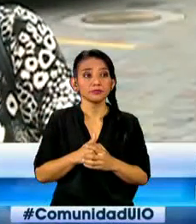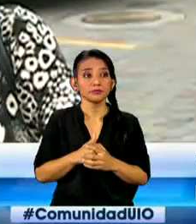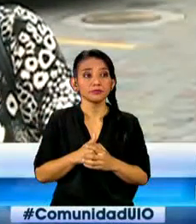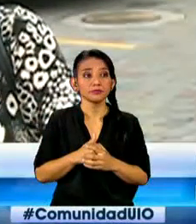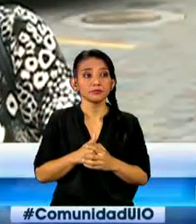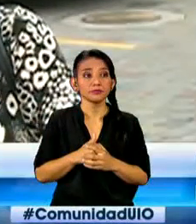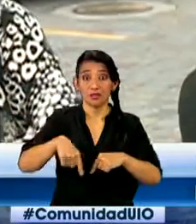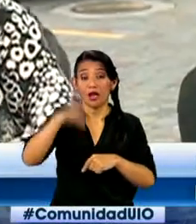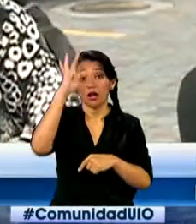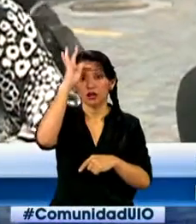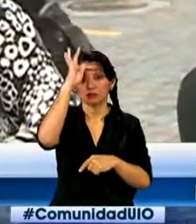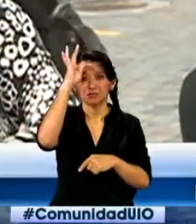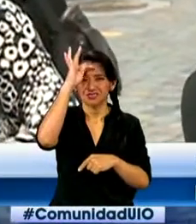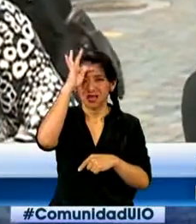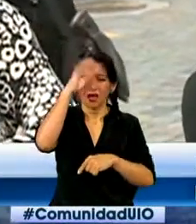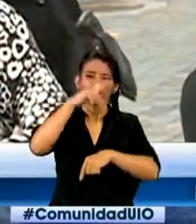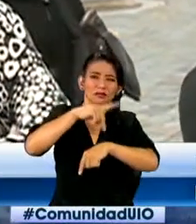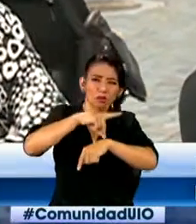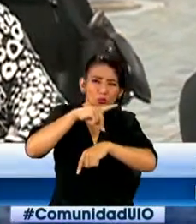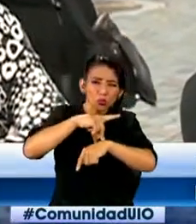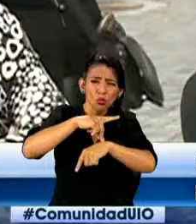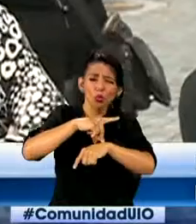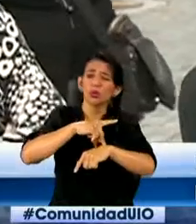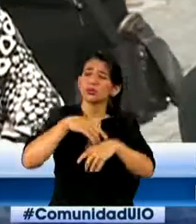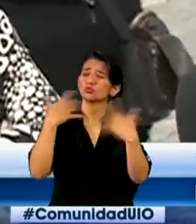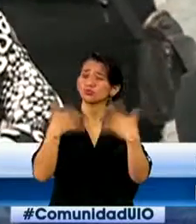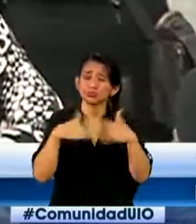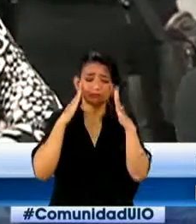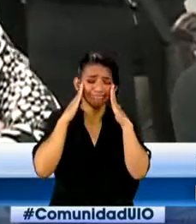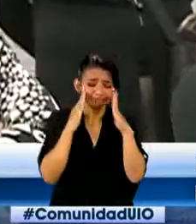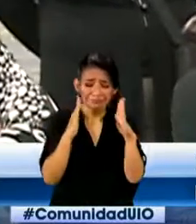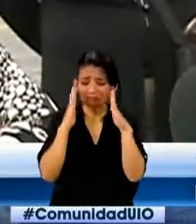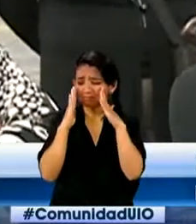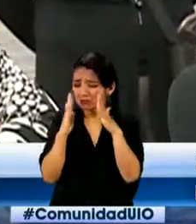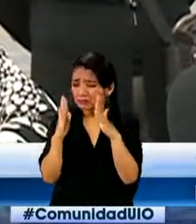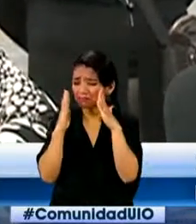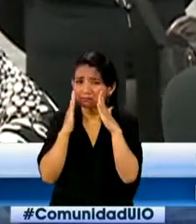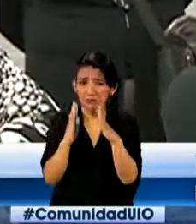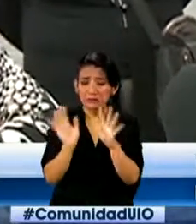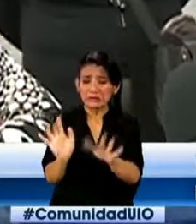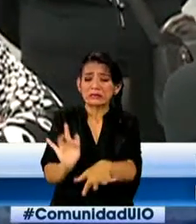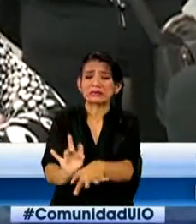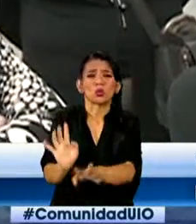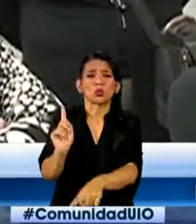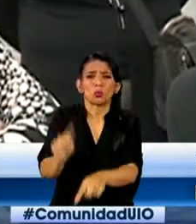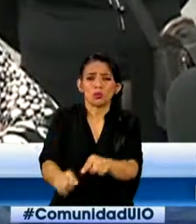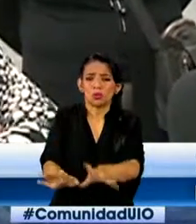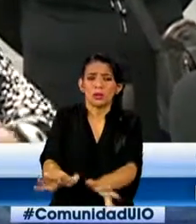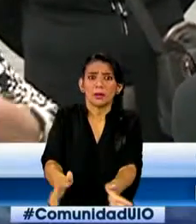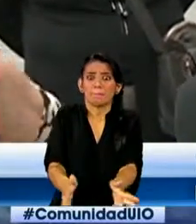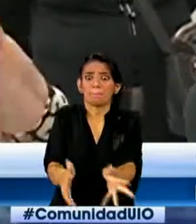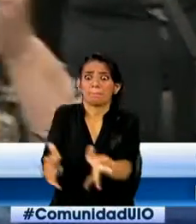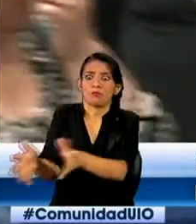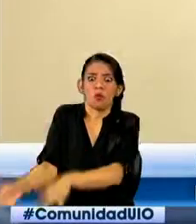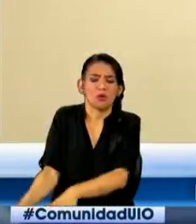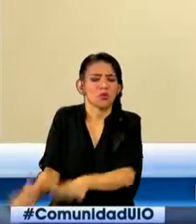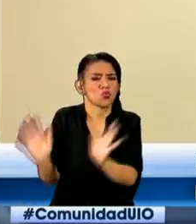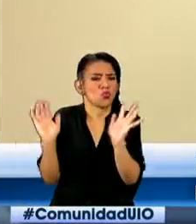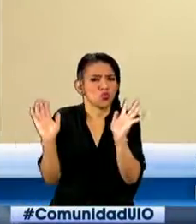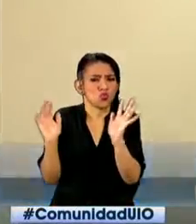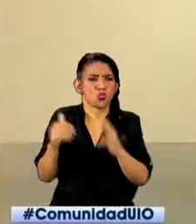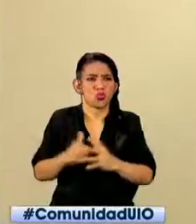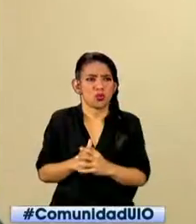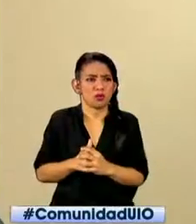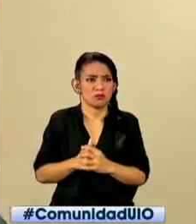del hospital, los doctores están haciendo todo lo posible, no se le puede mover. Sería catastrófico.